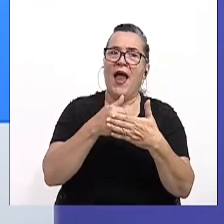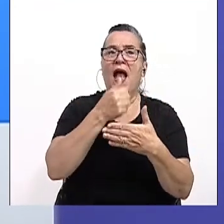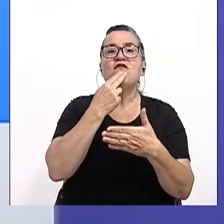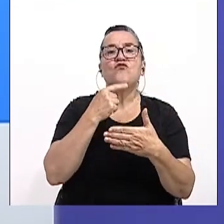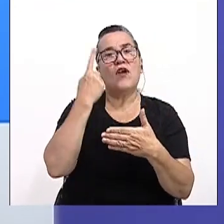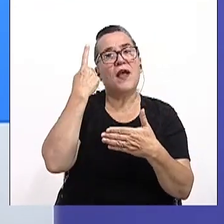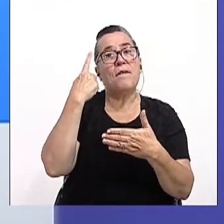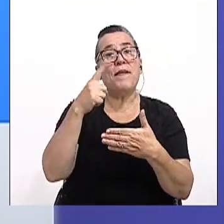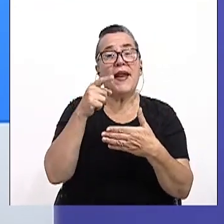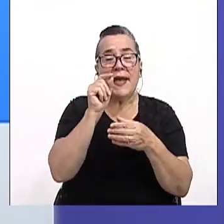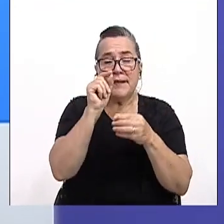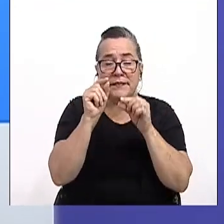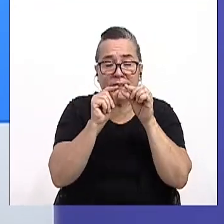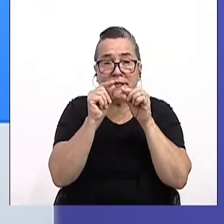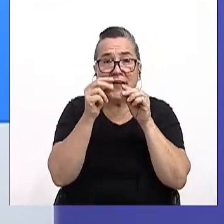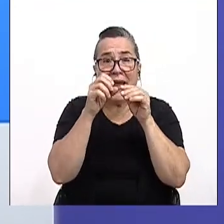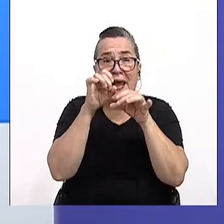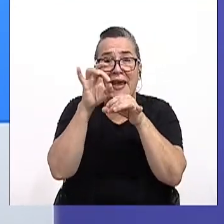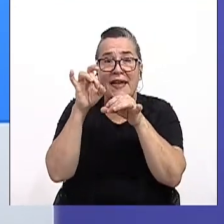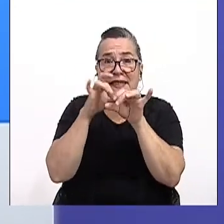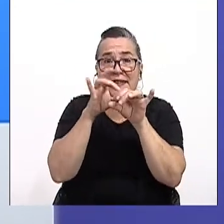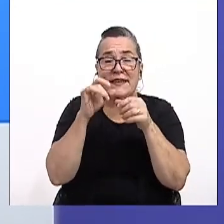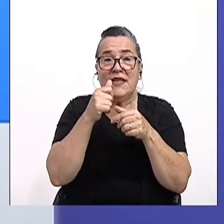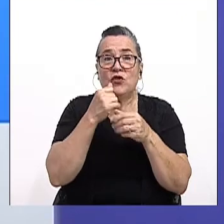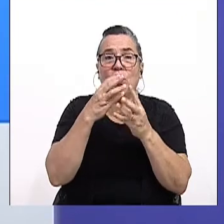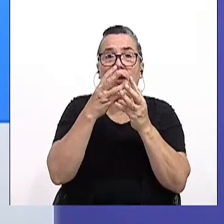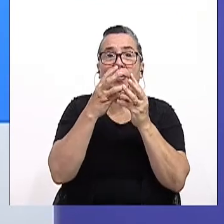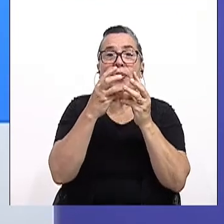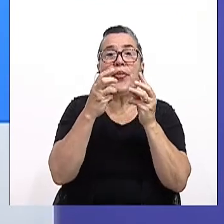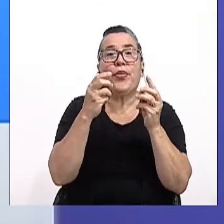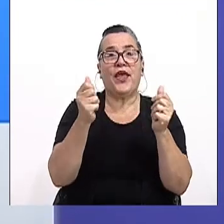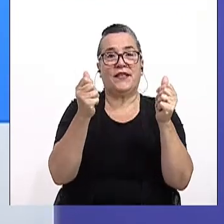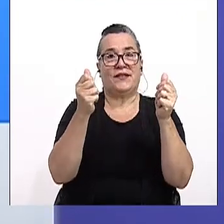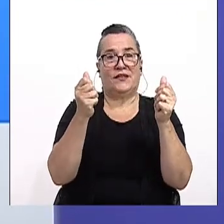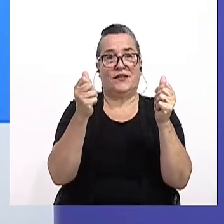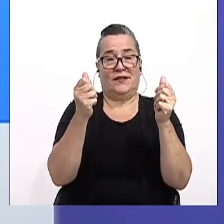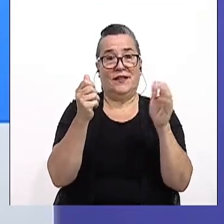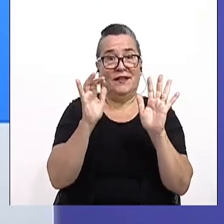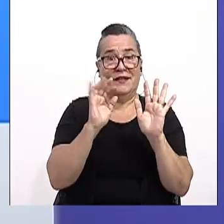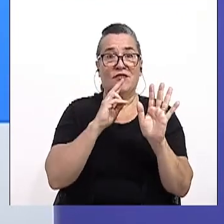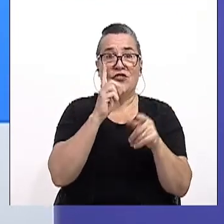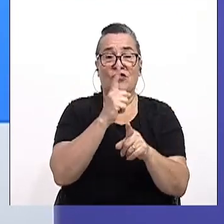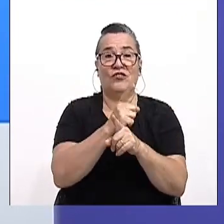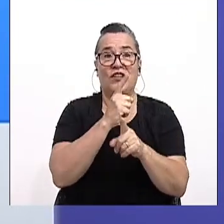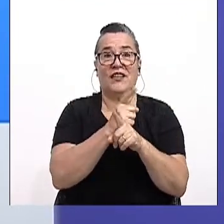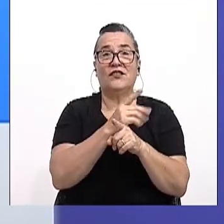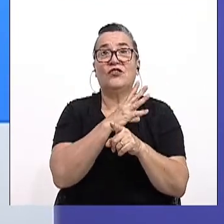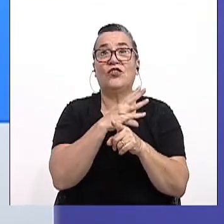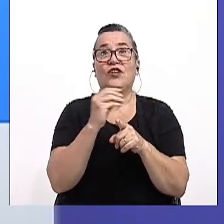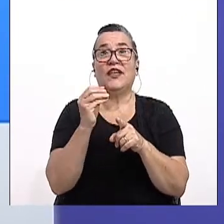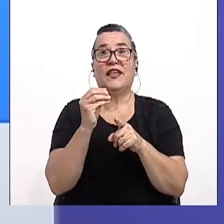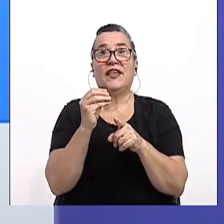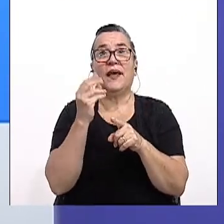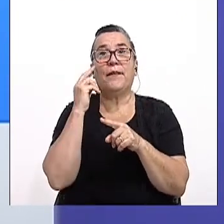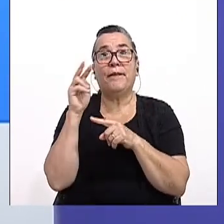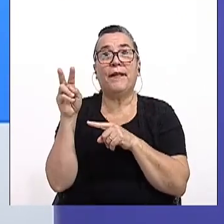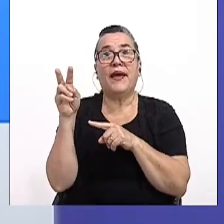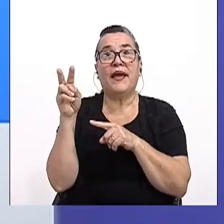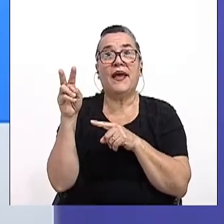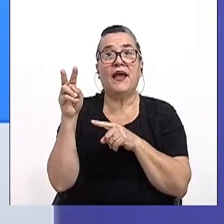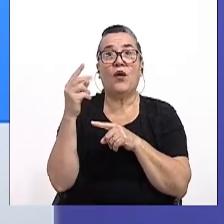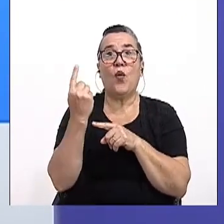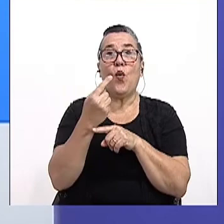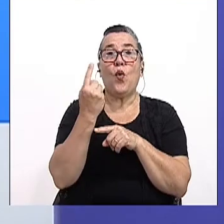agua para que los pequeños cristales del azúcar se puedan disolver, ¿correcto? Y ver así